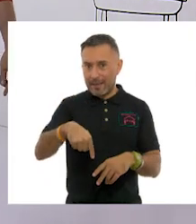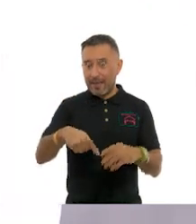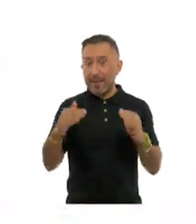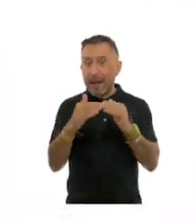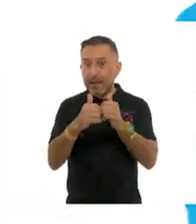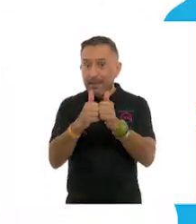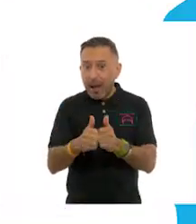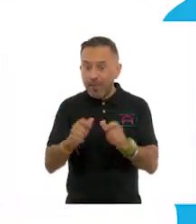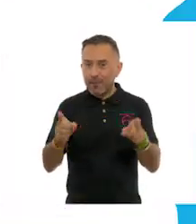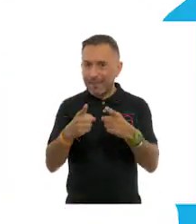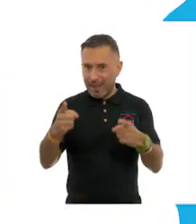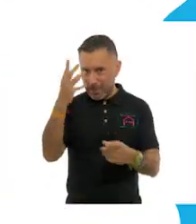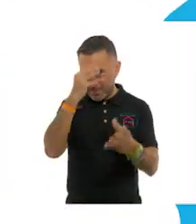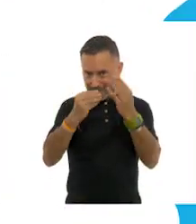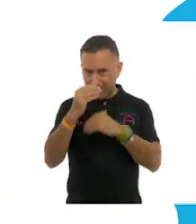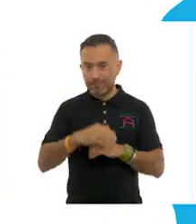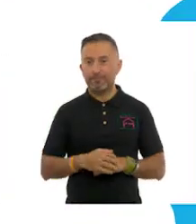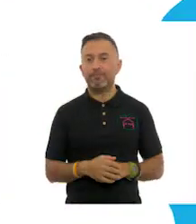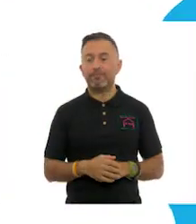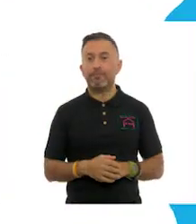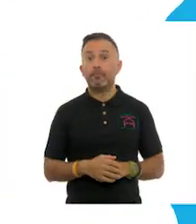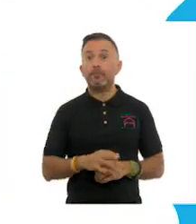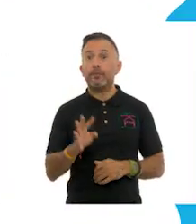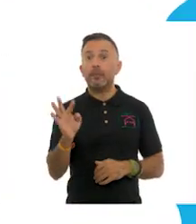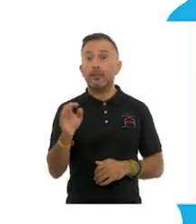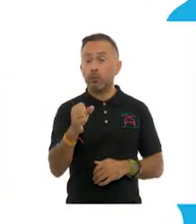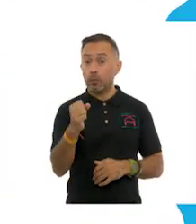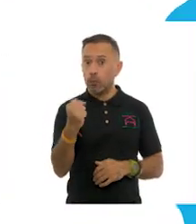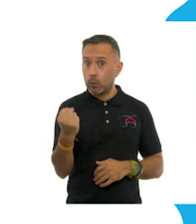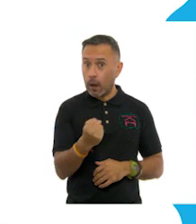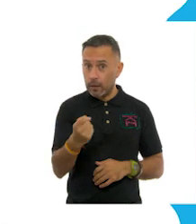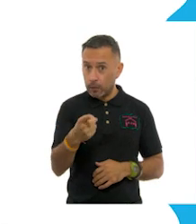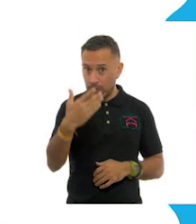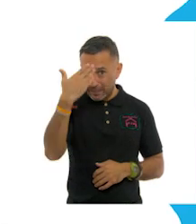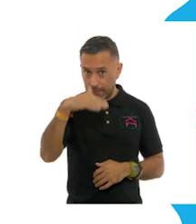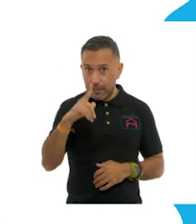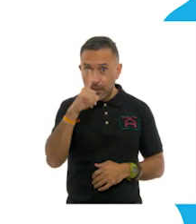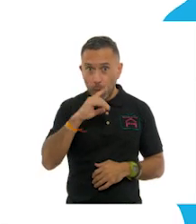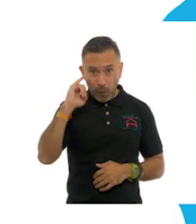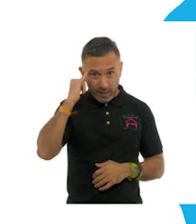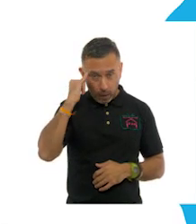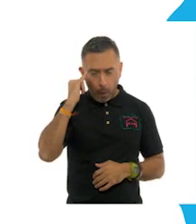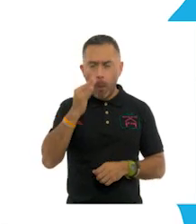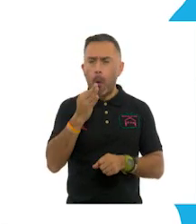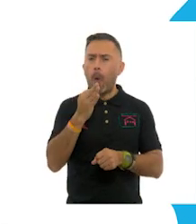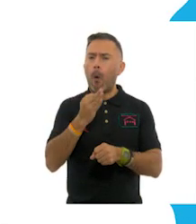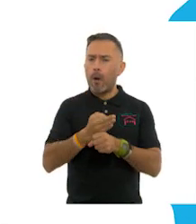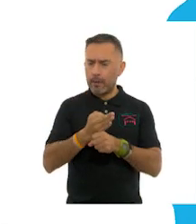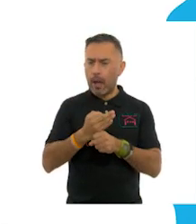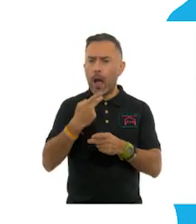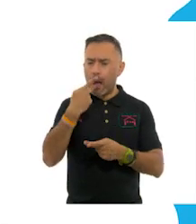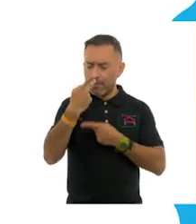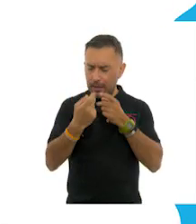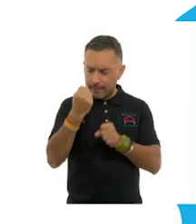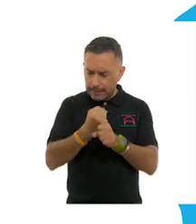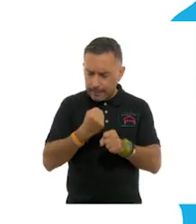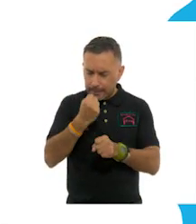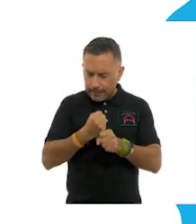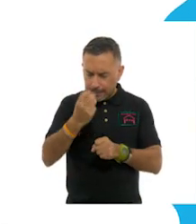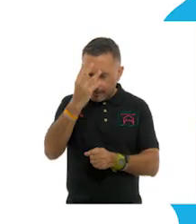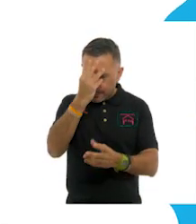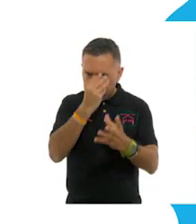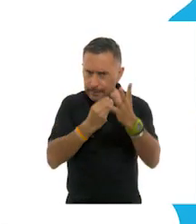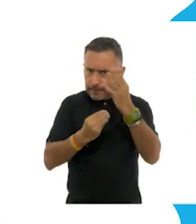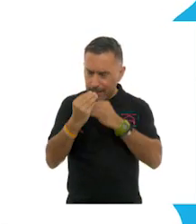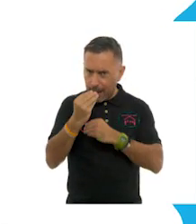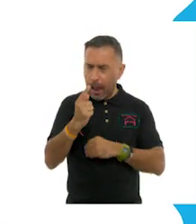Casa. Si tienes la fortuna de hablar una lengua indígena, aprovecha también este momento para practicarla y